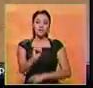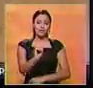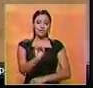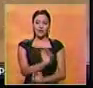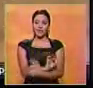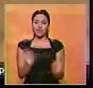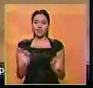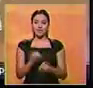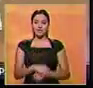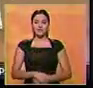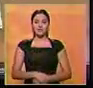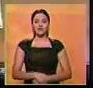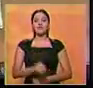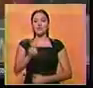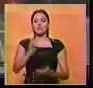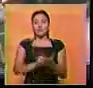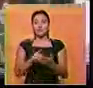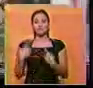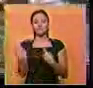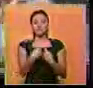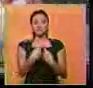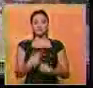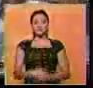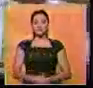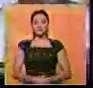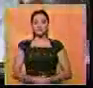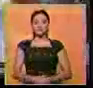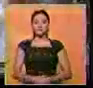Tim Wakefield y el revés para Cliff Lee.